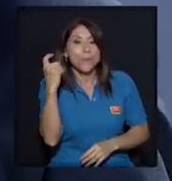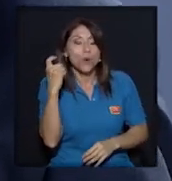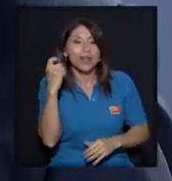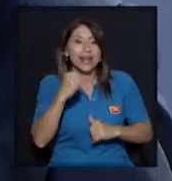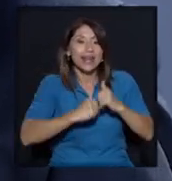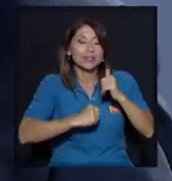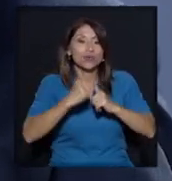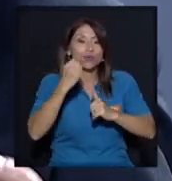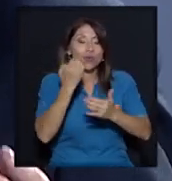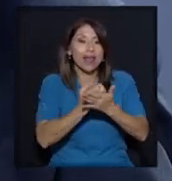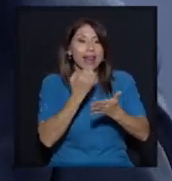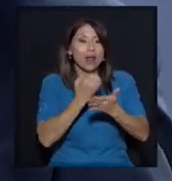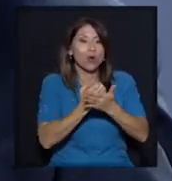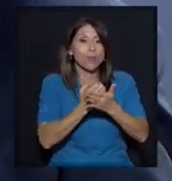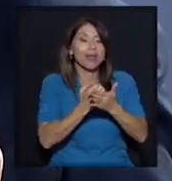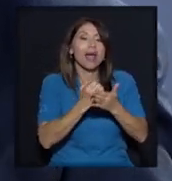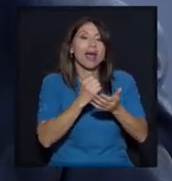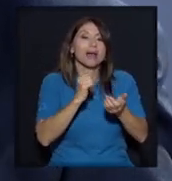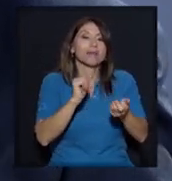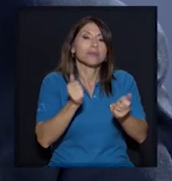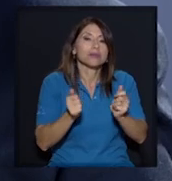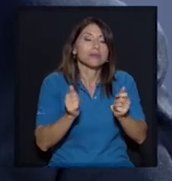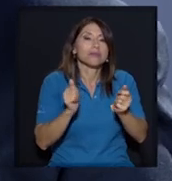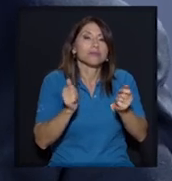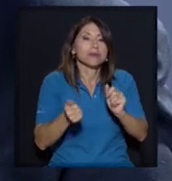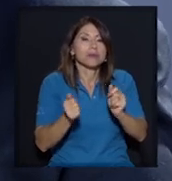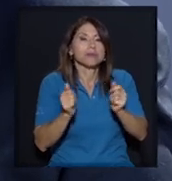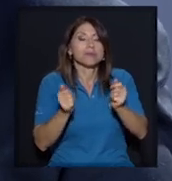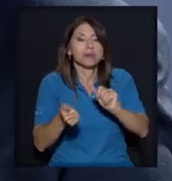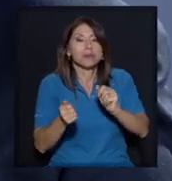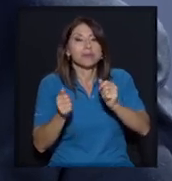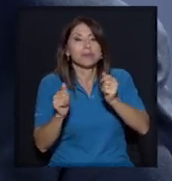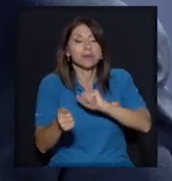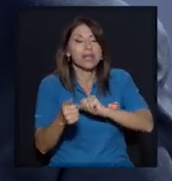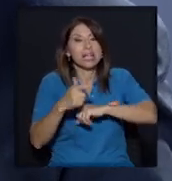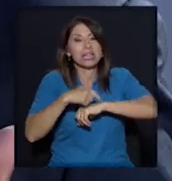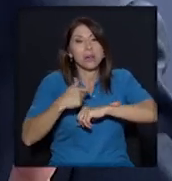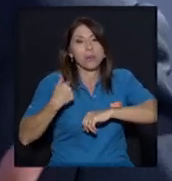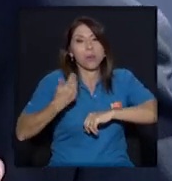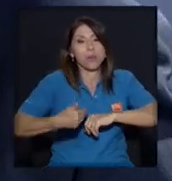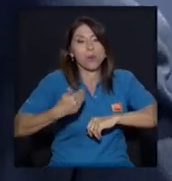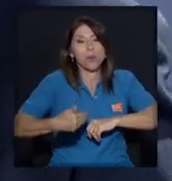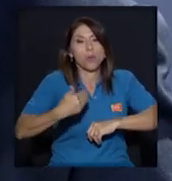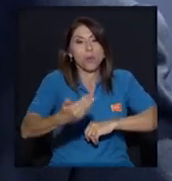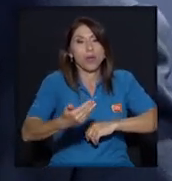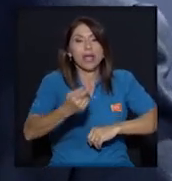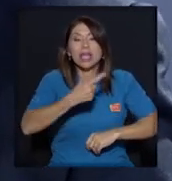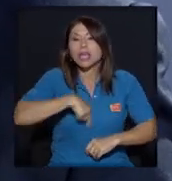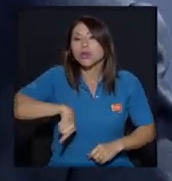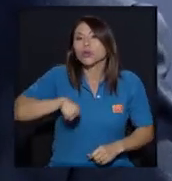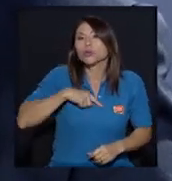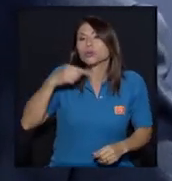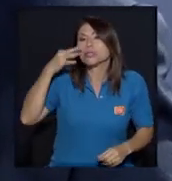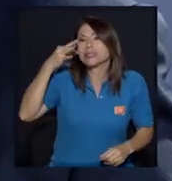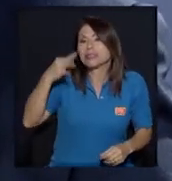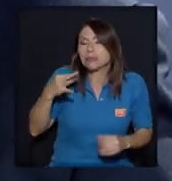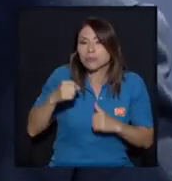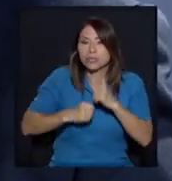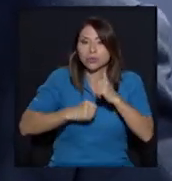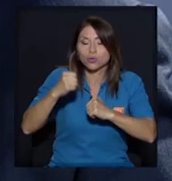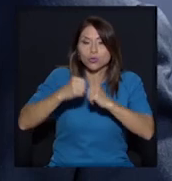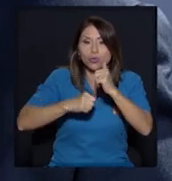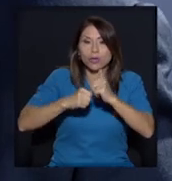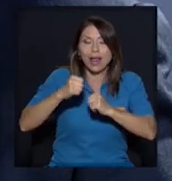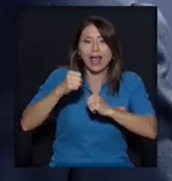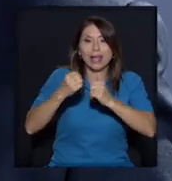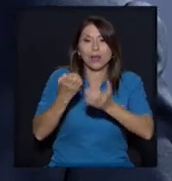tiempo y nosotros estamos haciendo un supuesto más bien de que la estructura económica del país se sigue pareciendo al